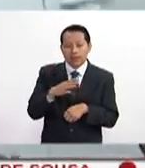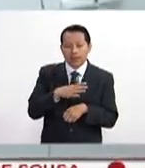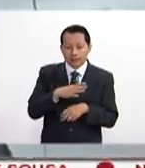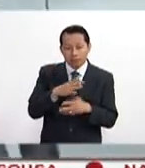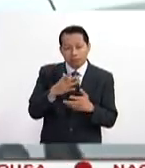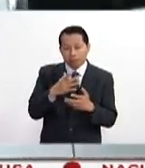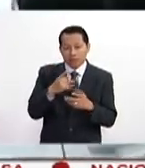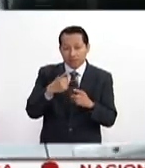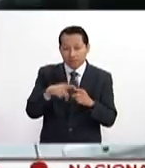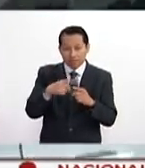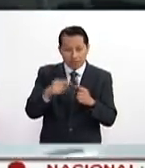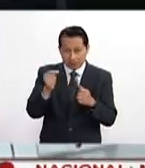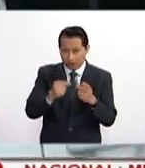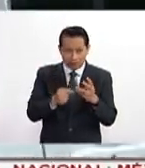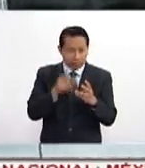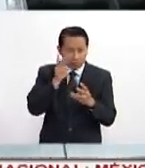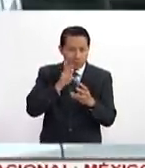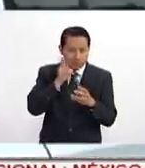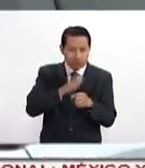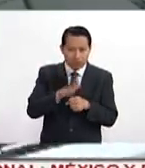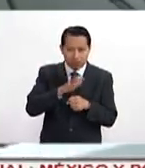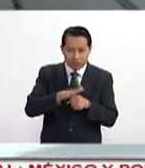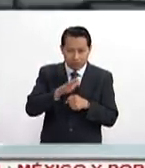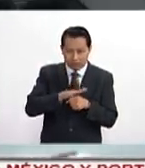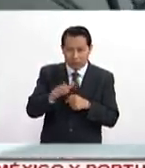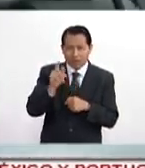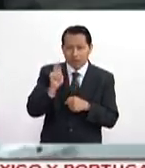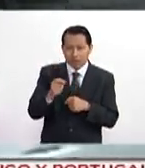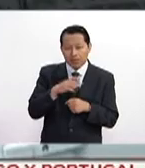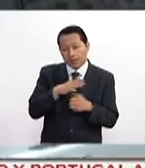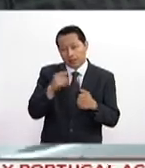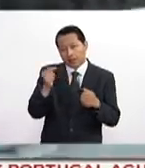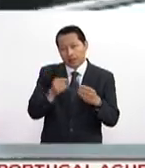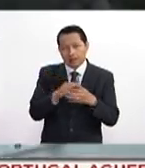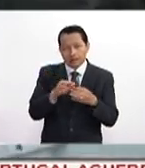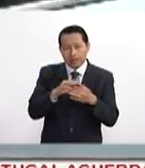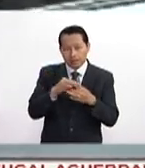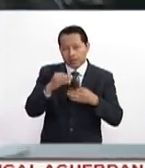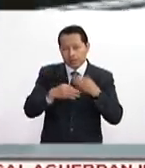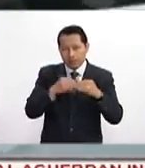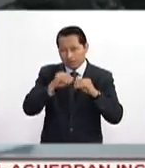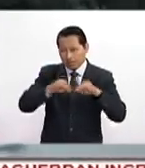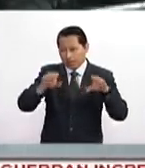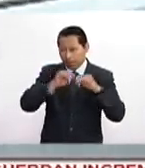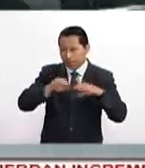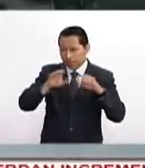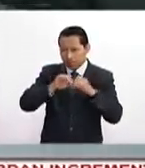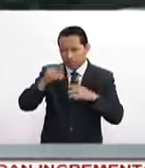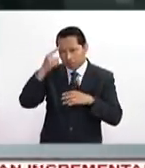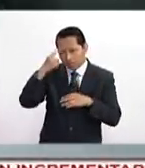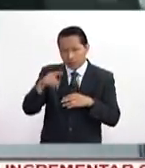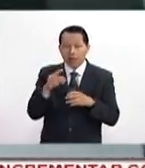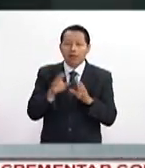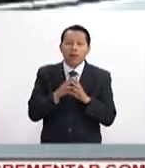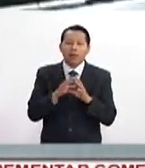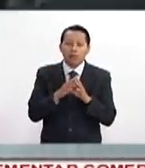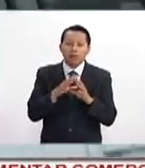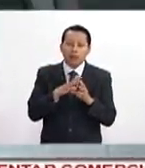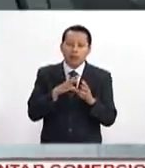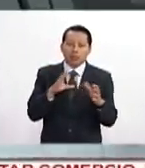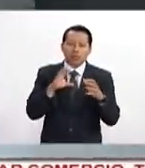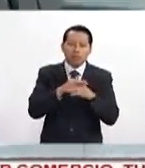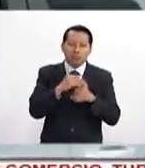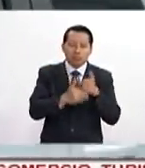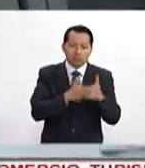hay suficientes elementos de prueba, al menos los que se han estado manejando a través de los medios de comunicación, como para que se dé una